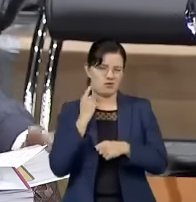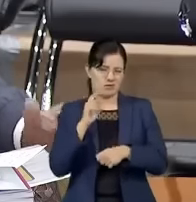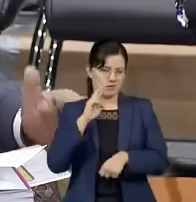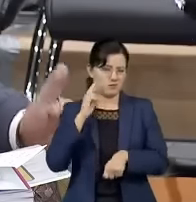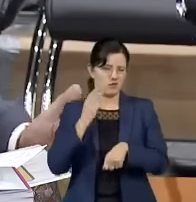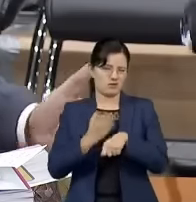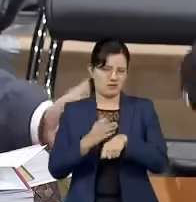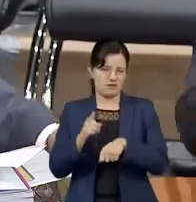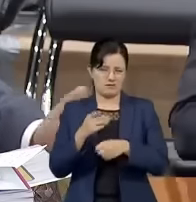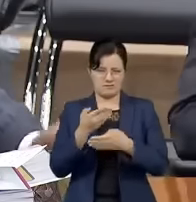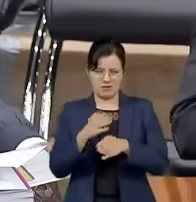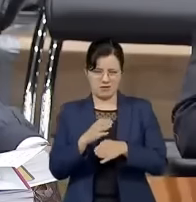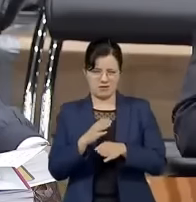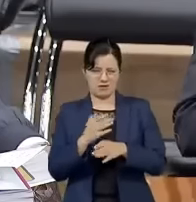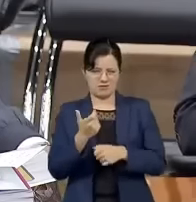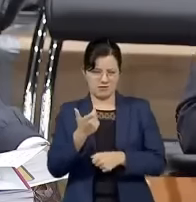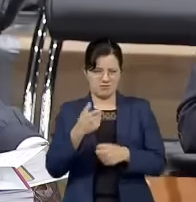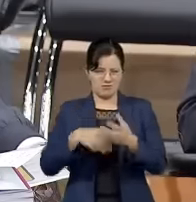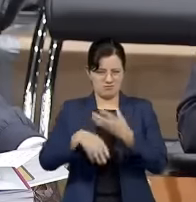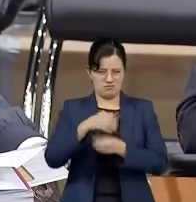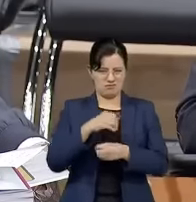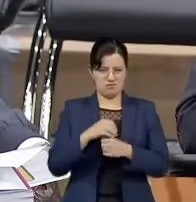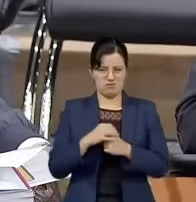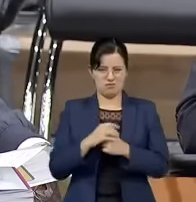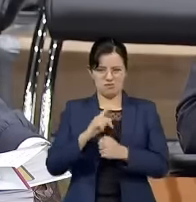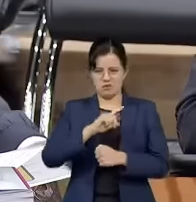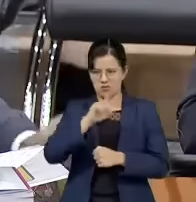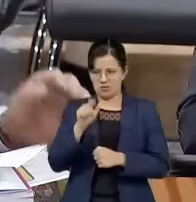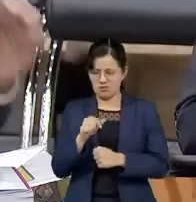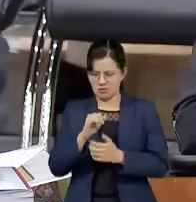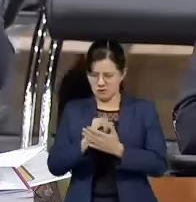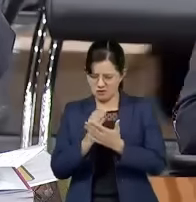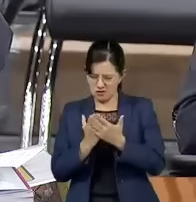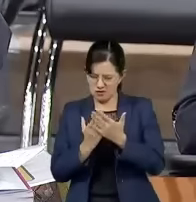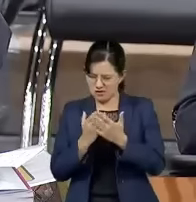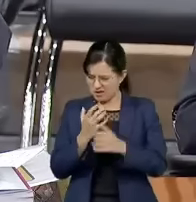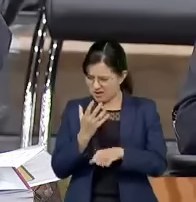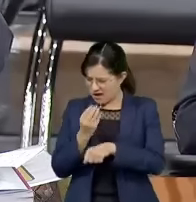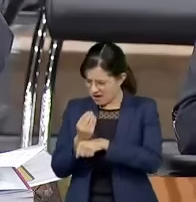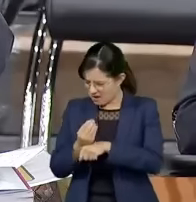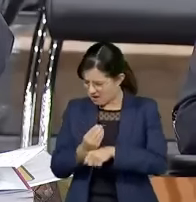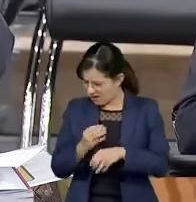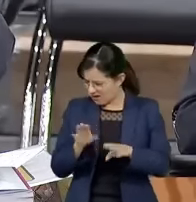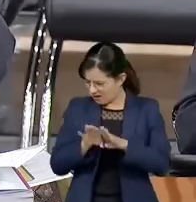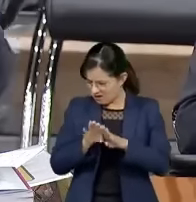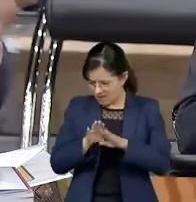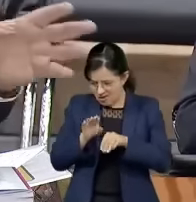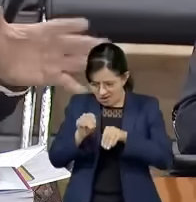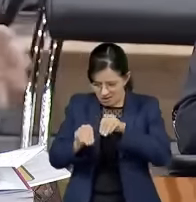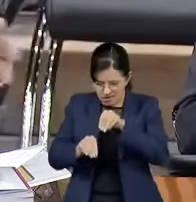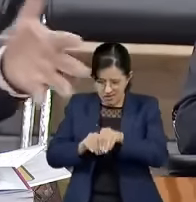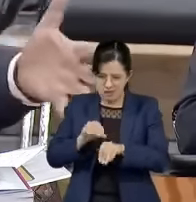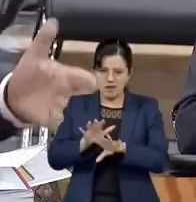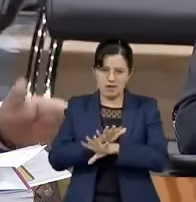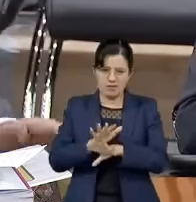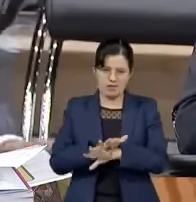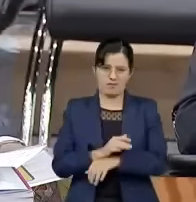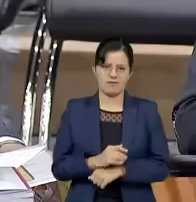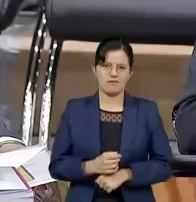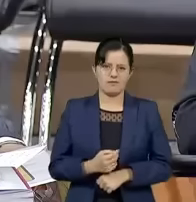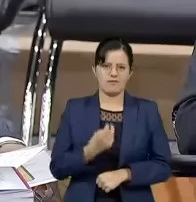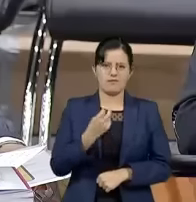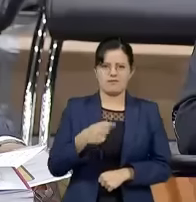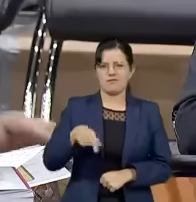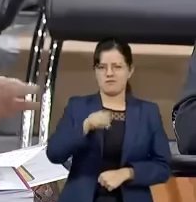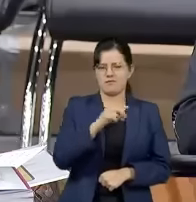arreglen posteriormente la presentación de sus informes hay que buscar Cómo resolver el